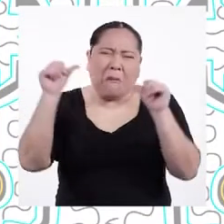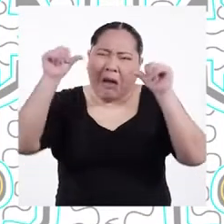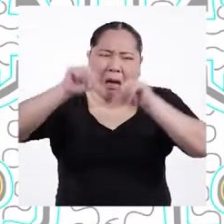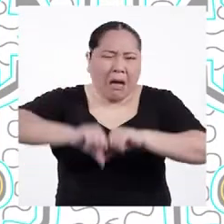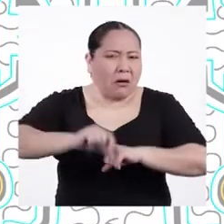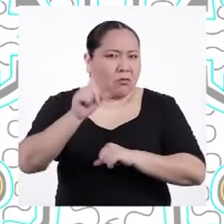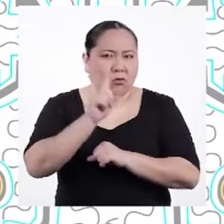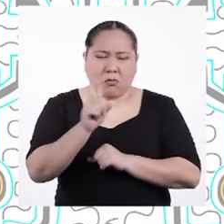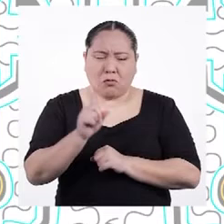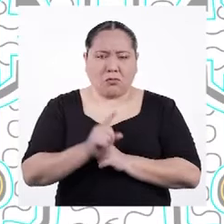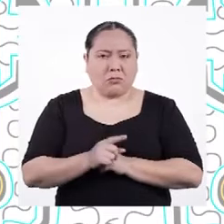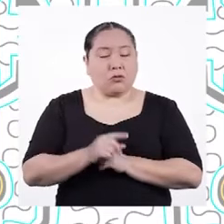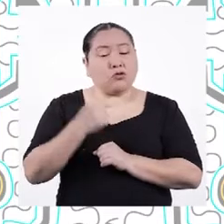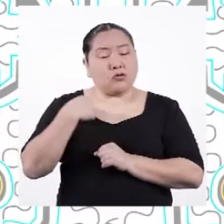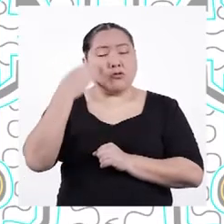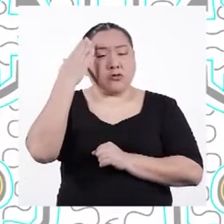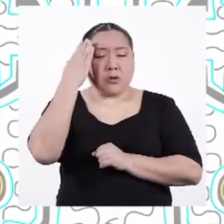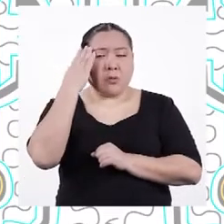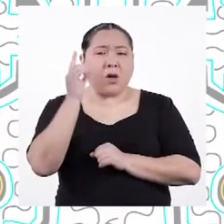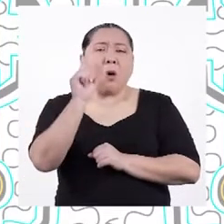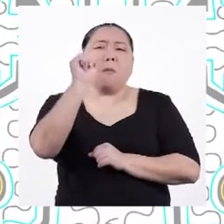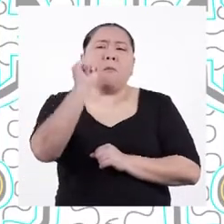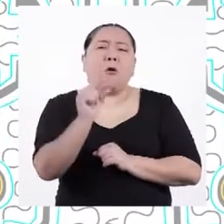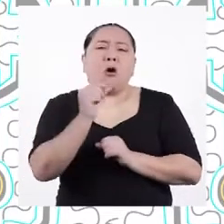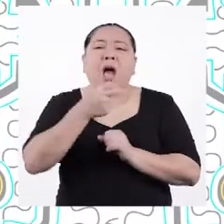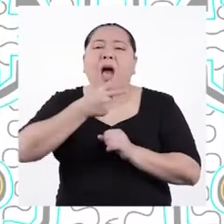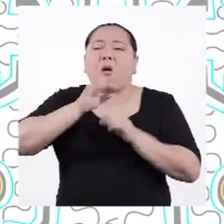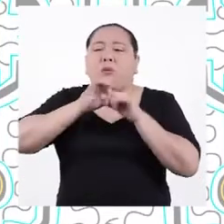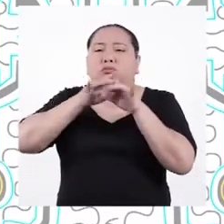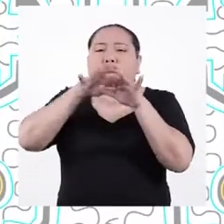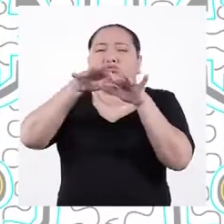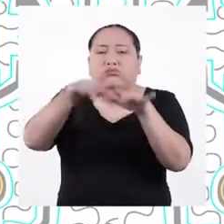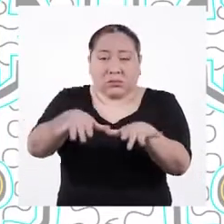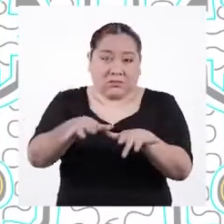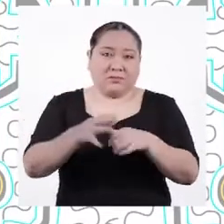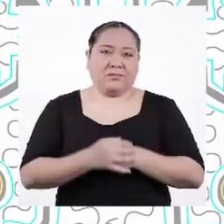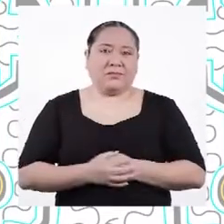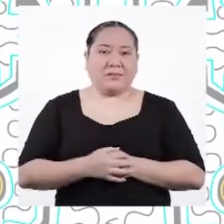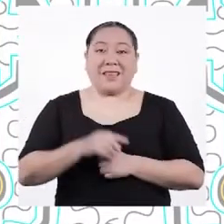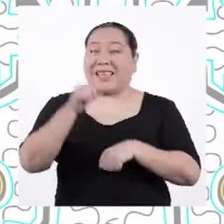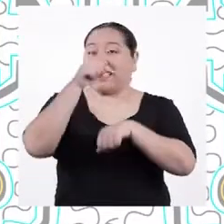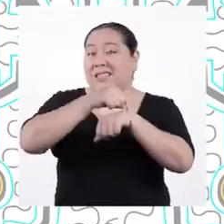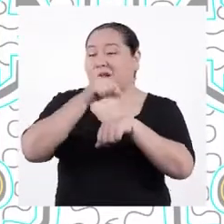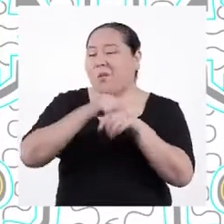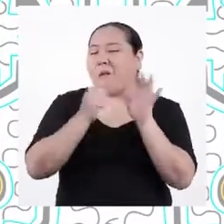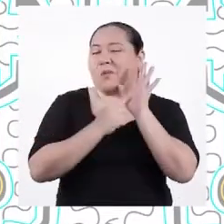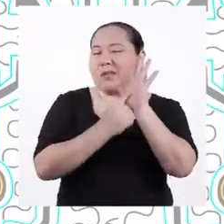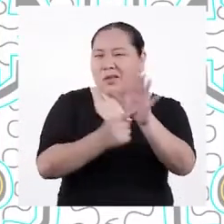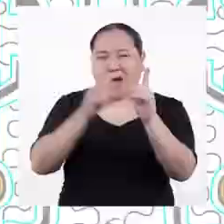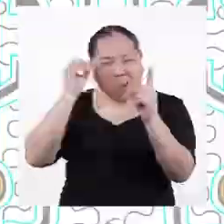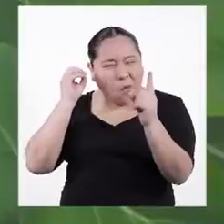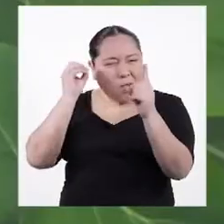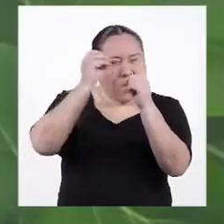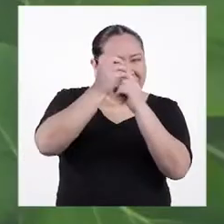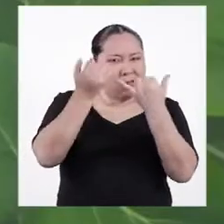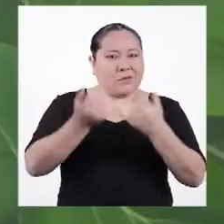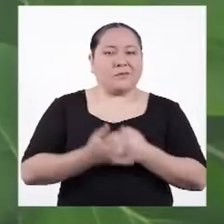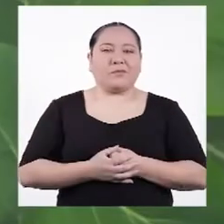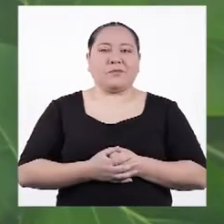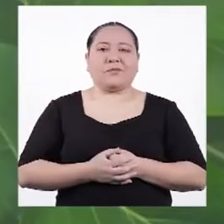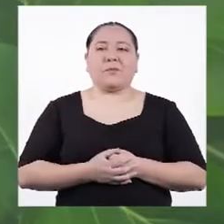menos, supe que no hubo tantas inundaciones. Creo que es momento de presentar nuestro reto de hoy.